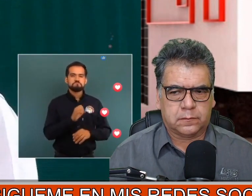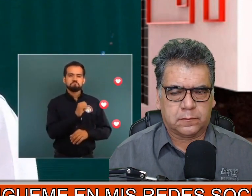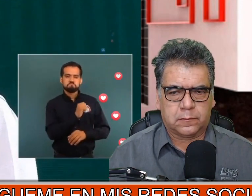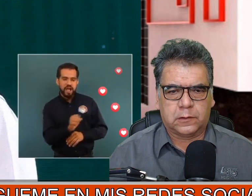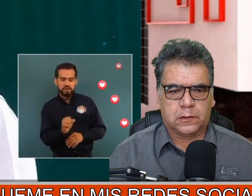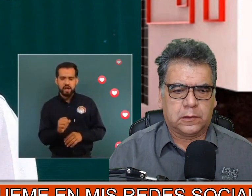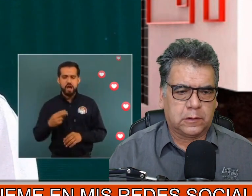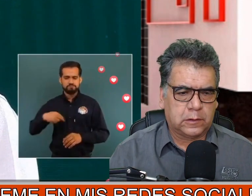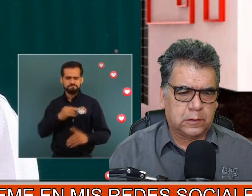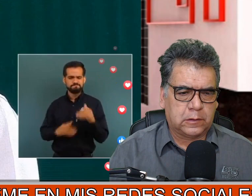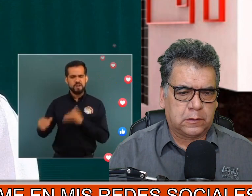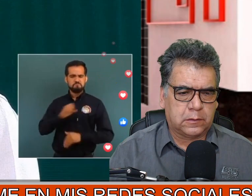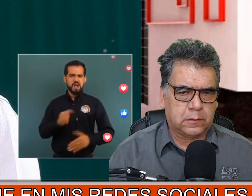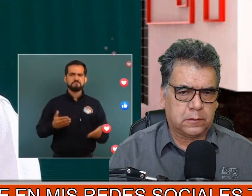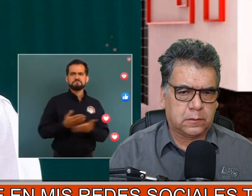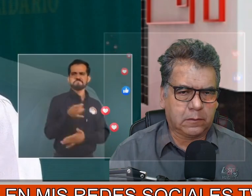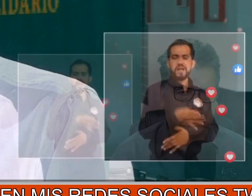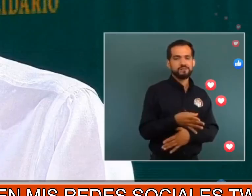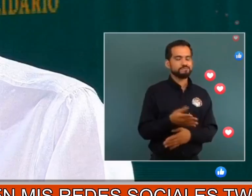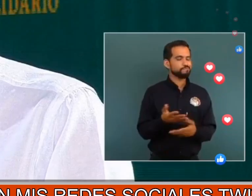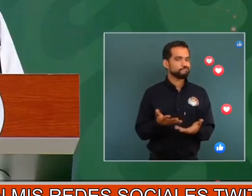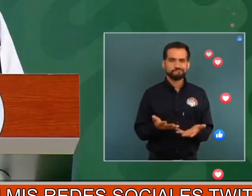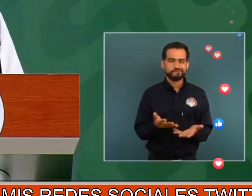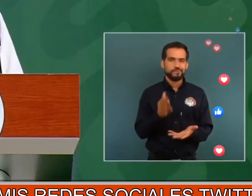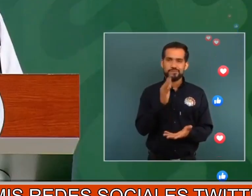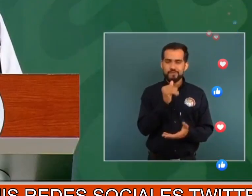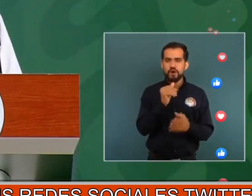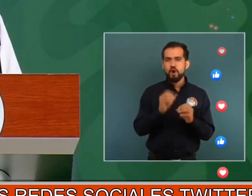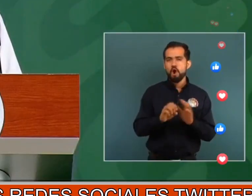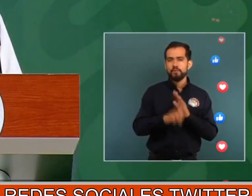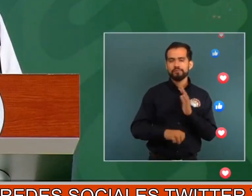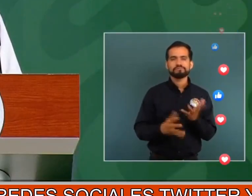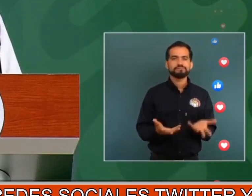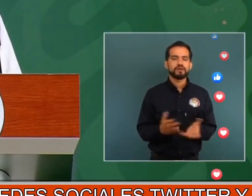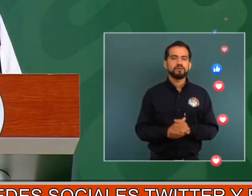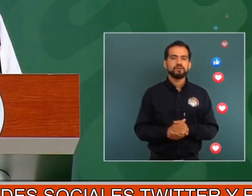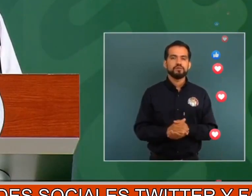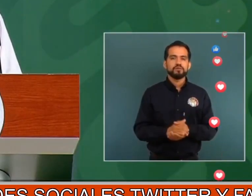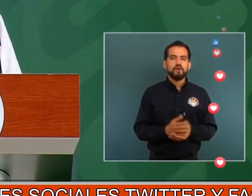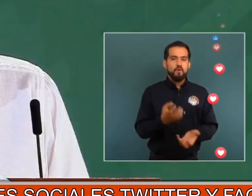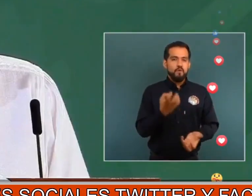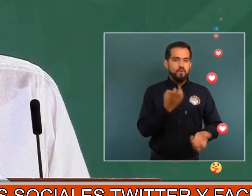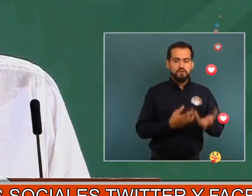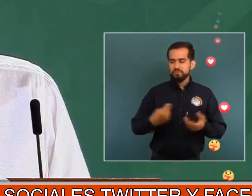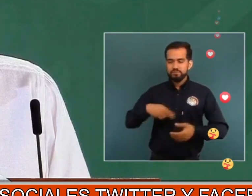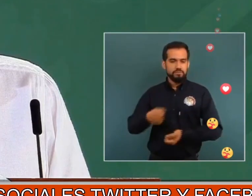mal, que no se puede apagar el fuego con el fuego,